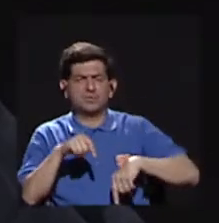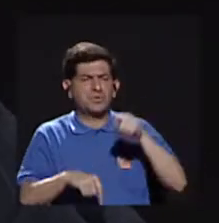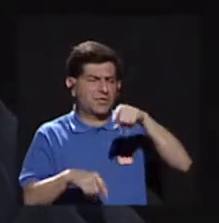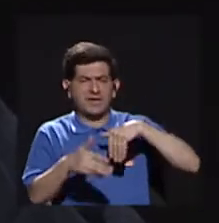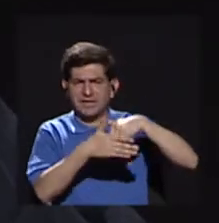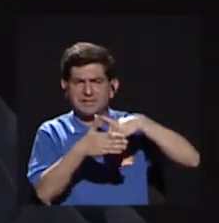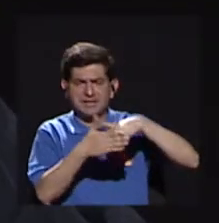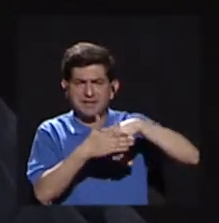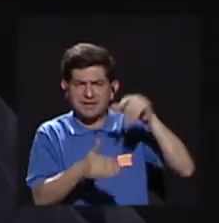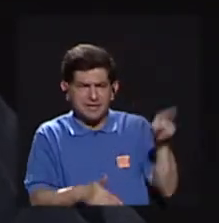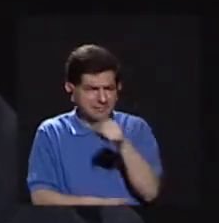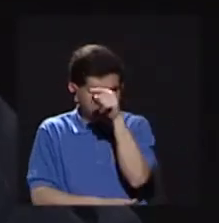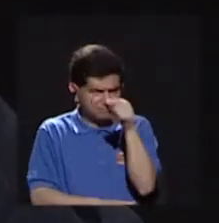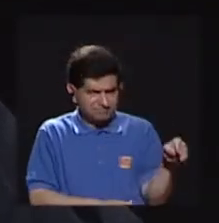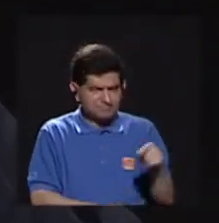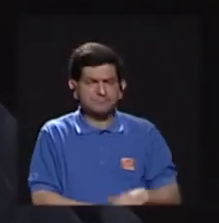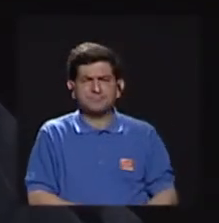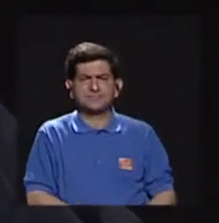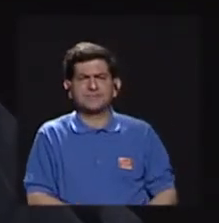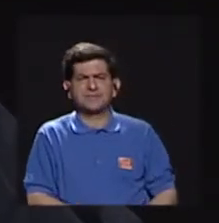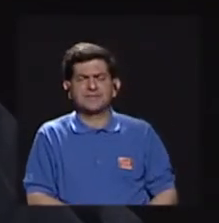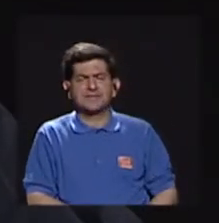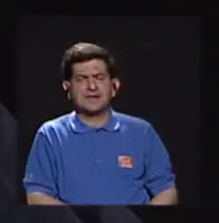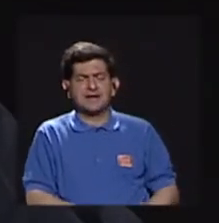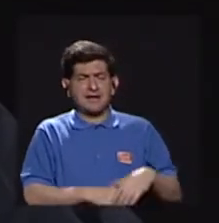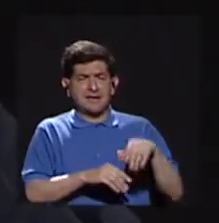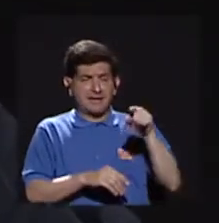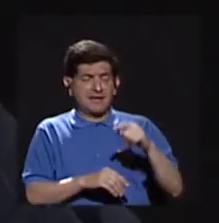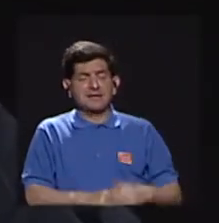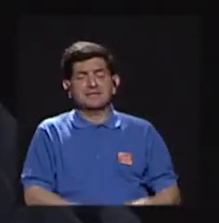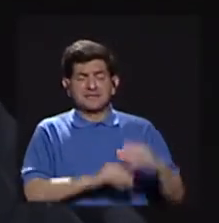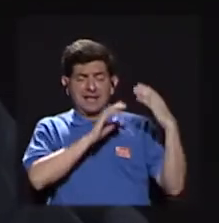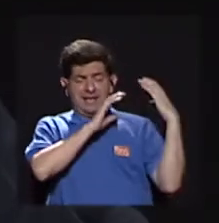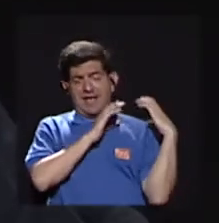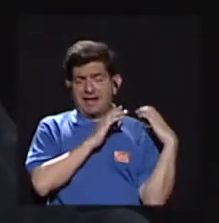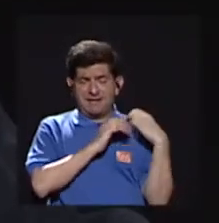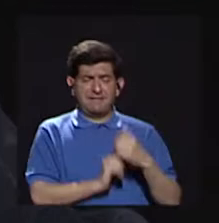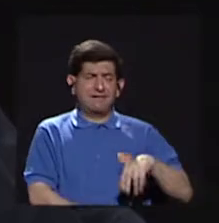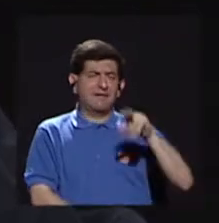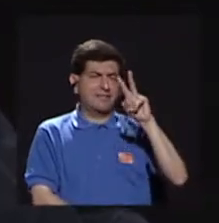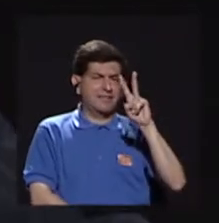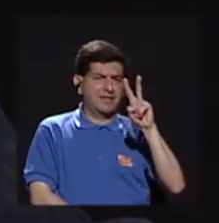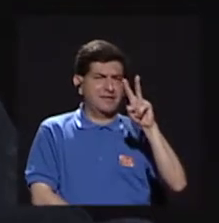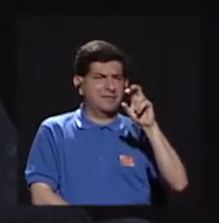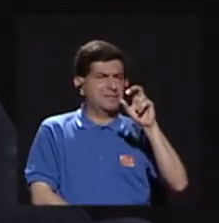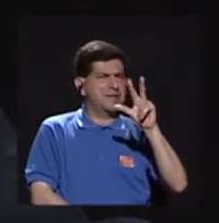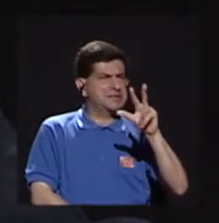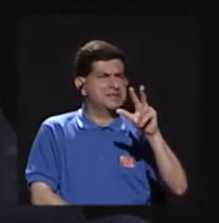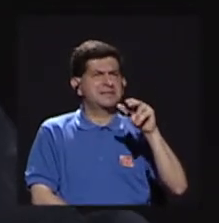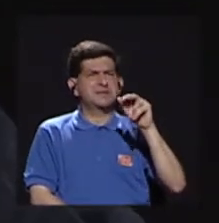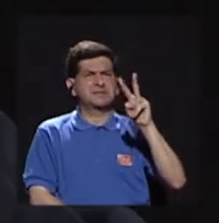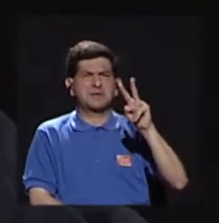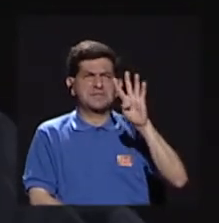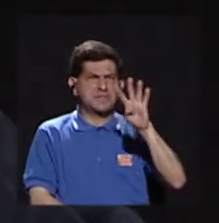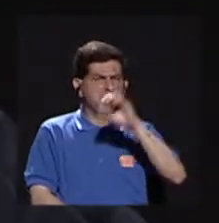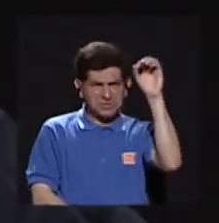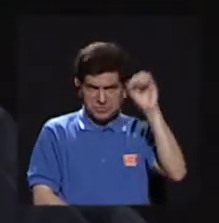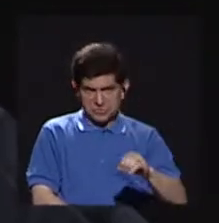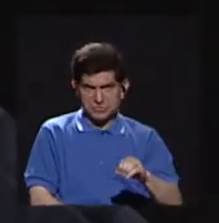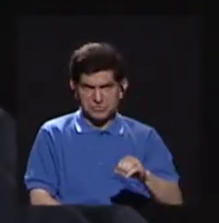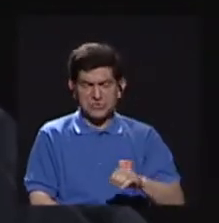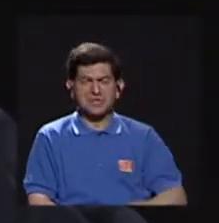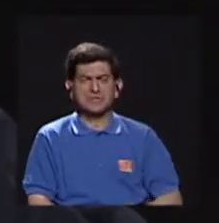escollo el peso que significa esa s 20 3 casi 24%